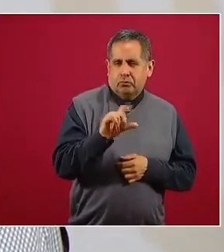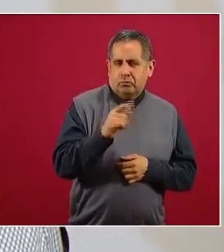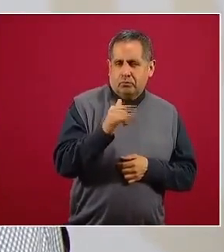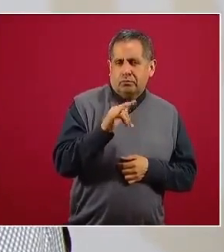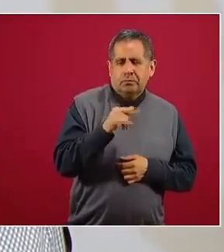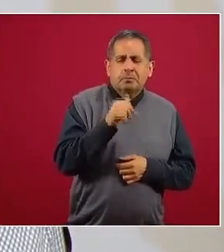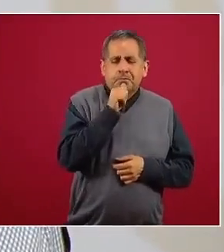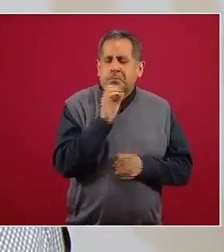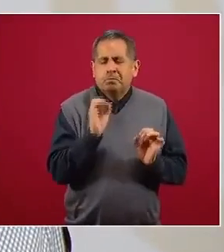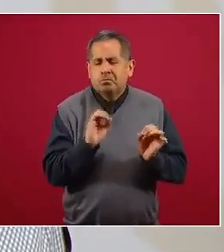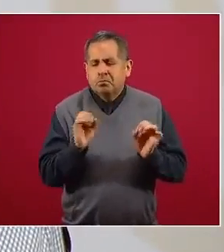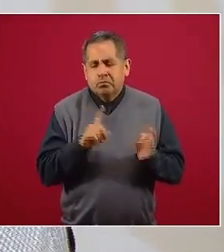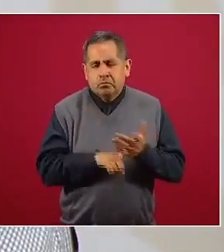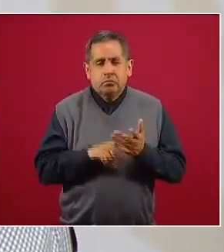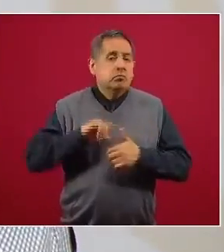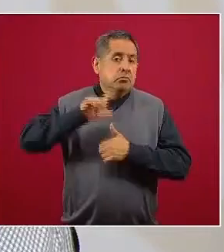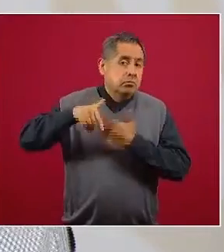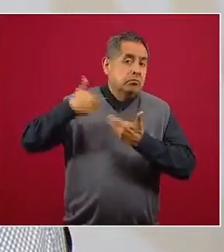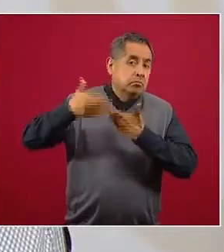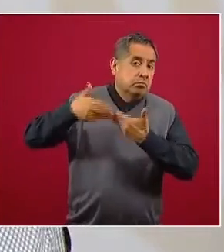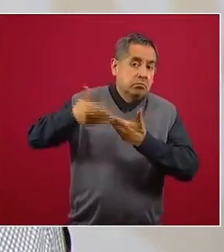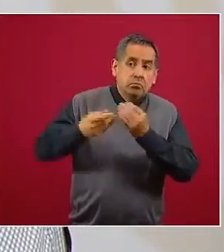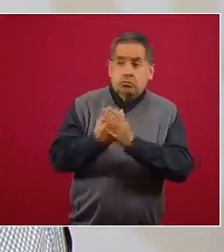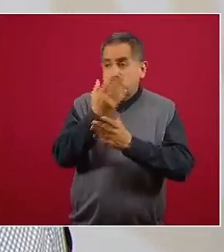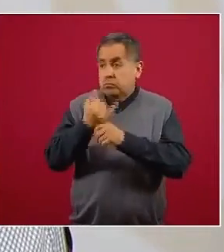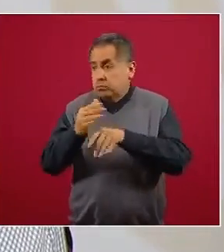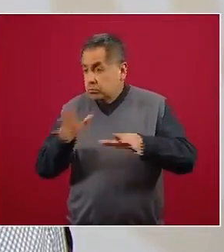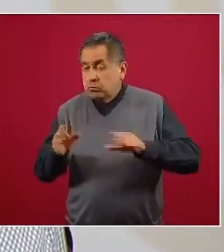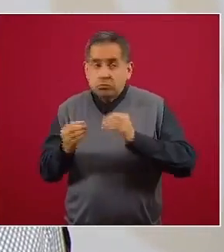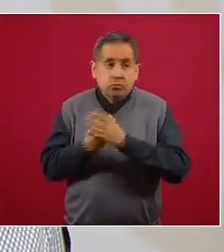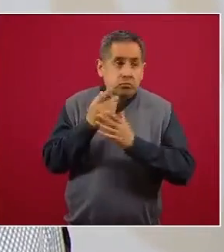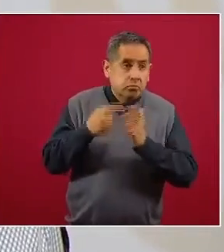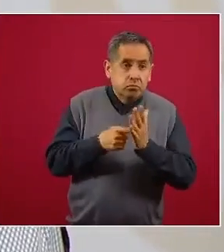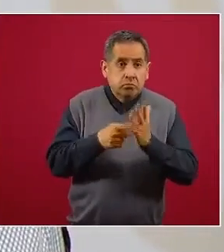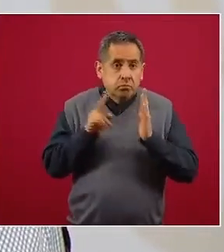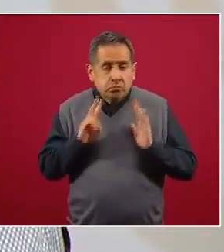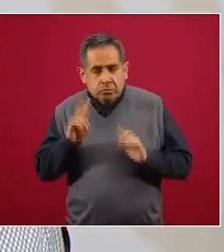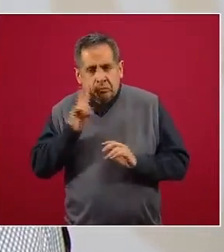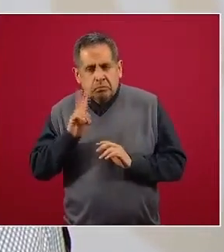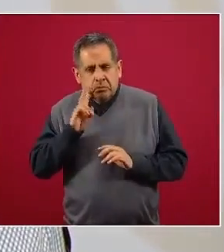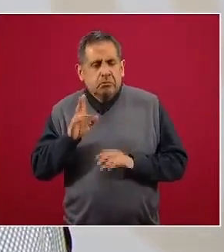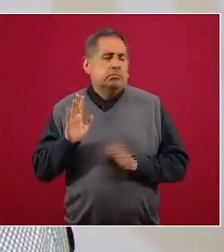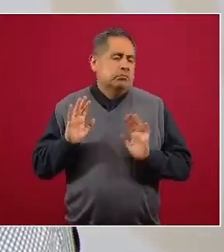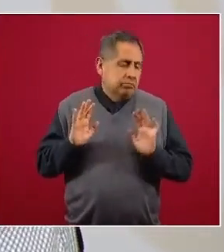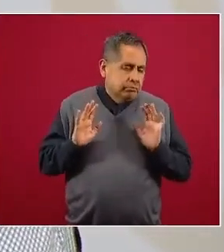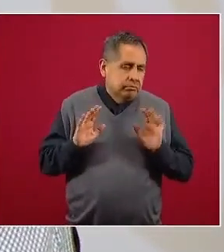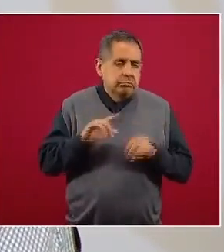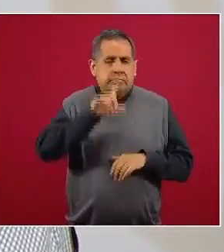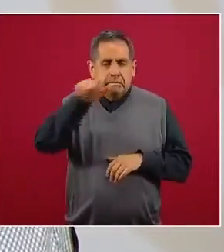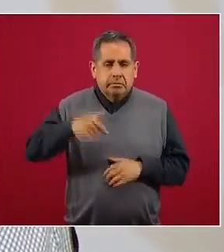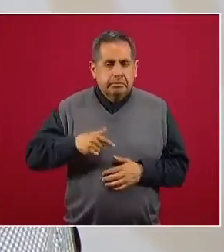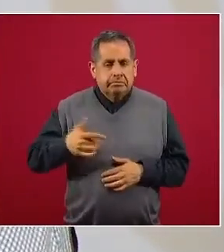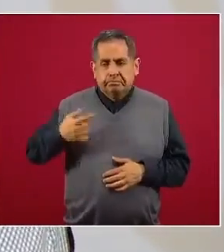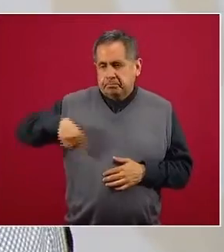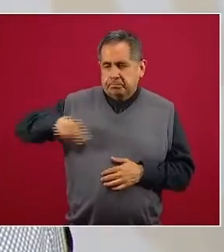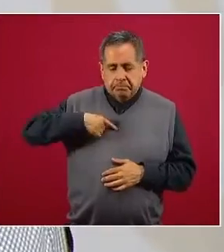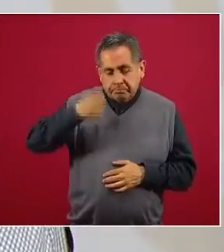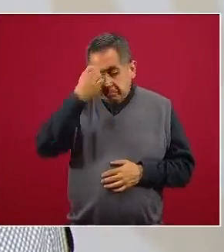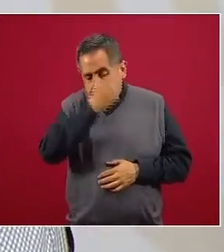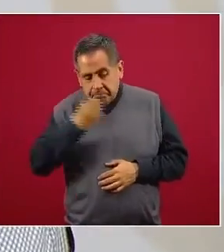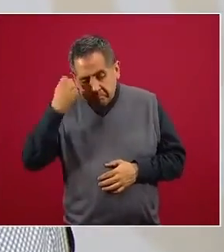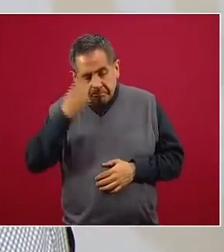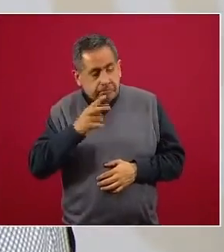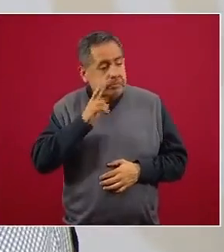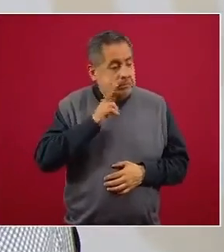vaya teniendo más información, que nuevas metodologías estén disponibles y puedan ser evaluadas, se verá si, producto